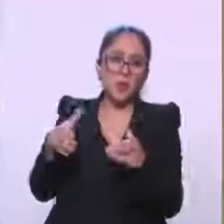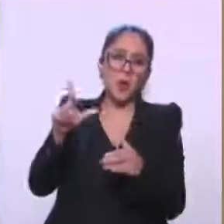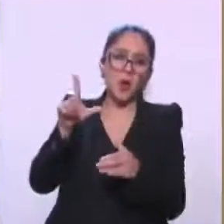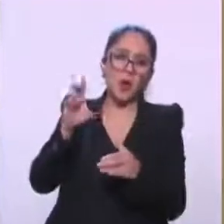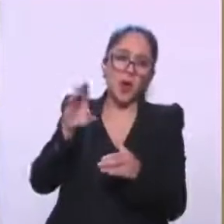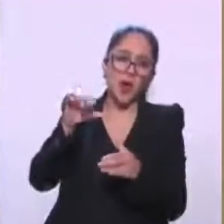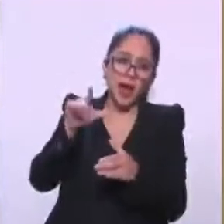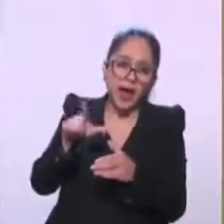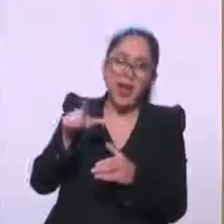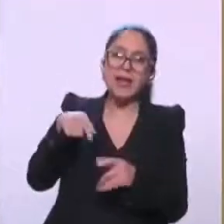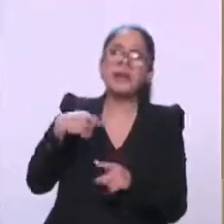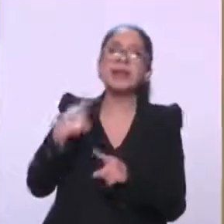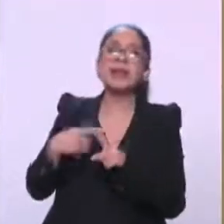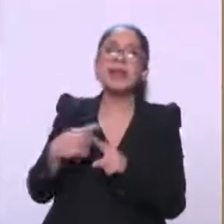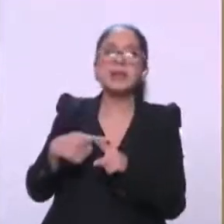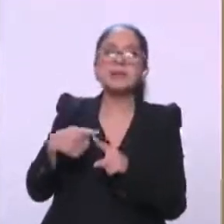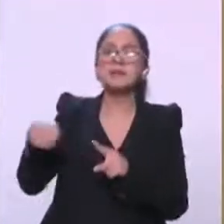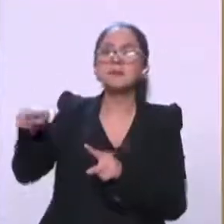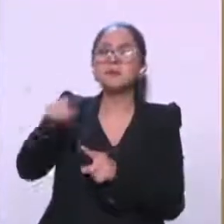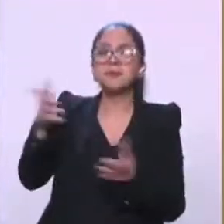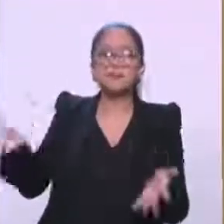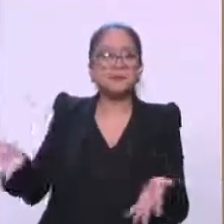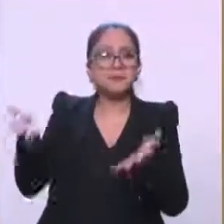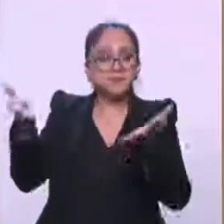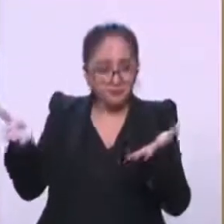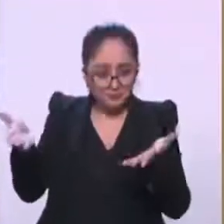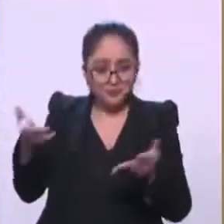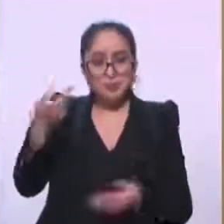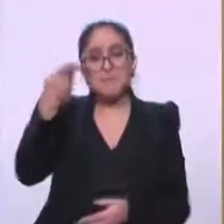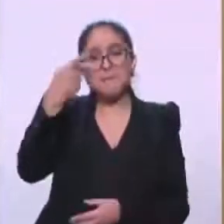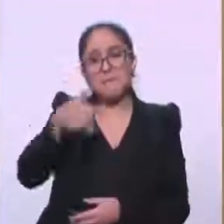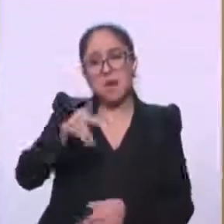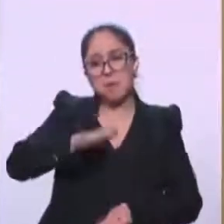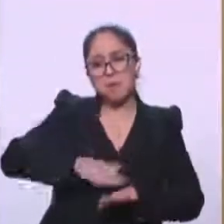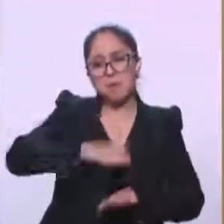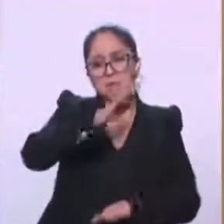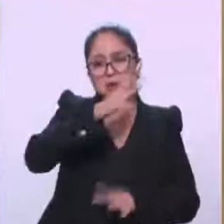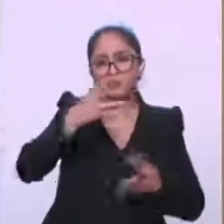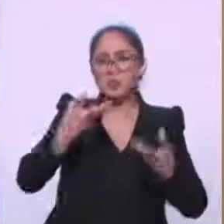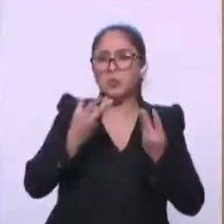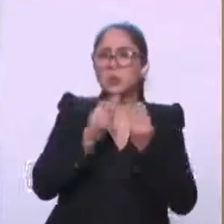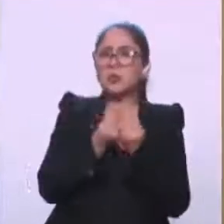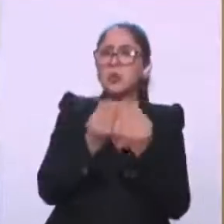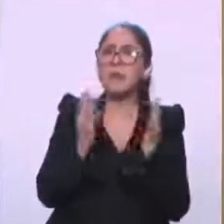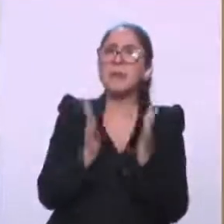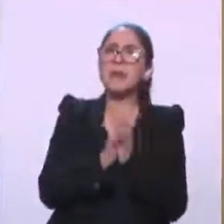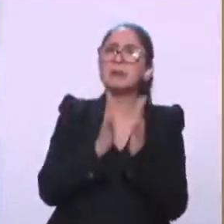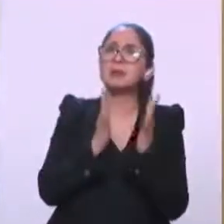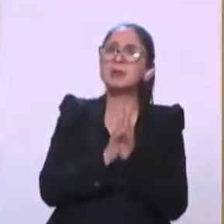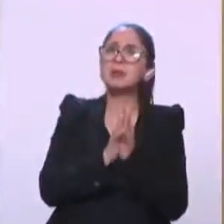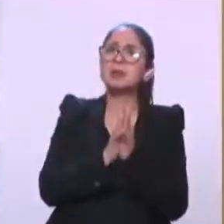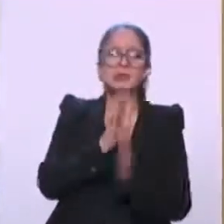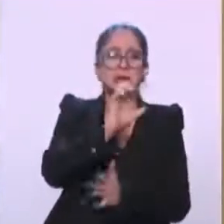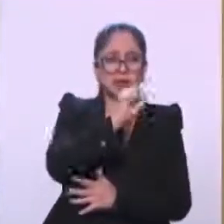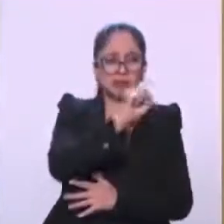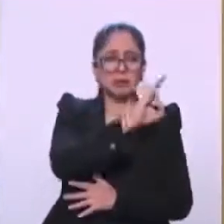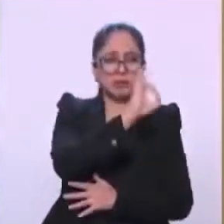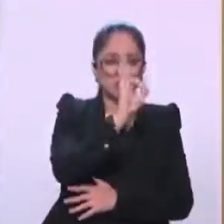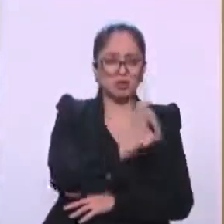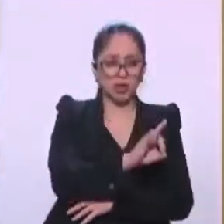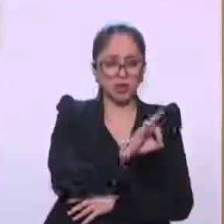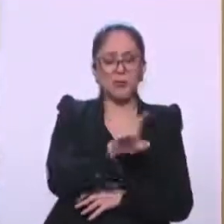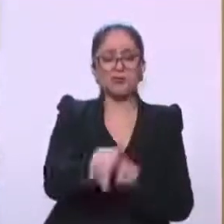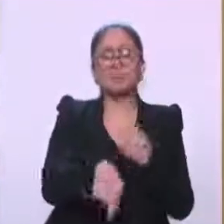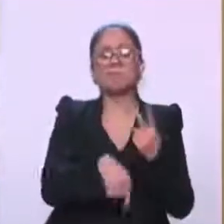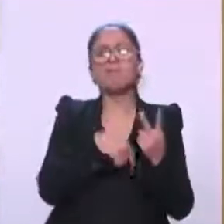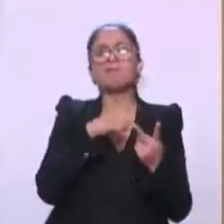movilización. En la primera elección estamos hablando de niveles de participación de cerca de 60%, en la segunda yo creo que van